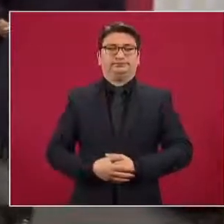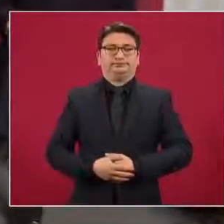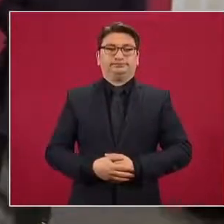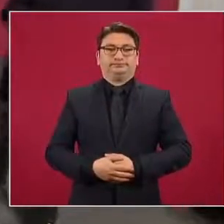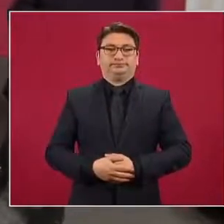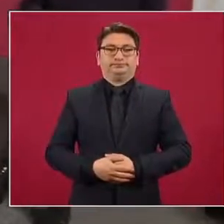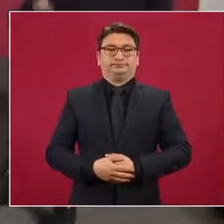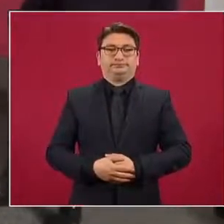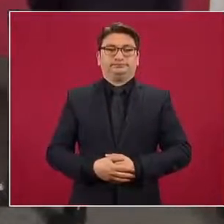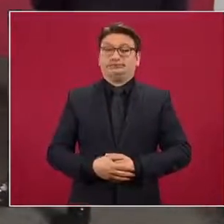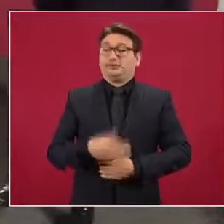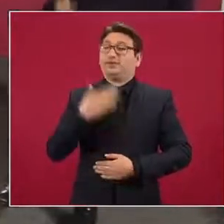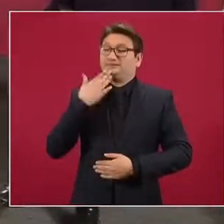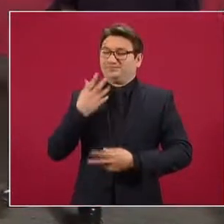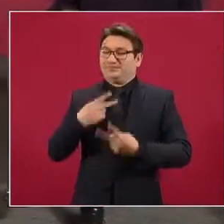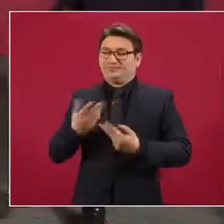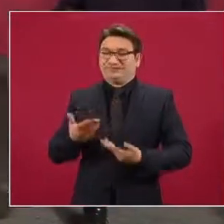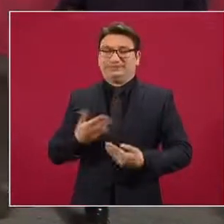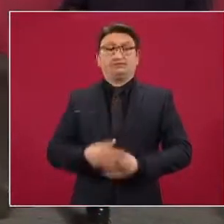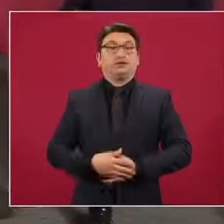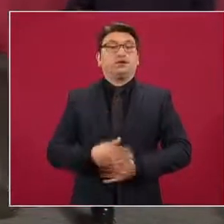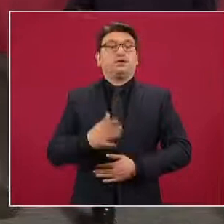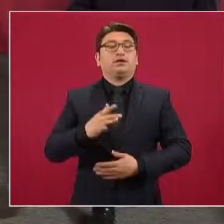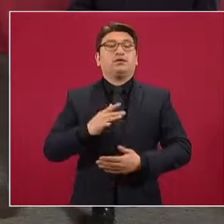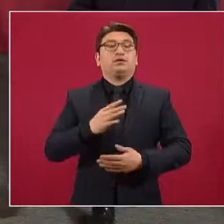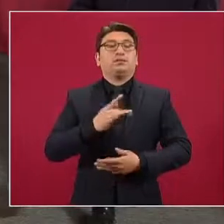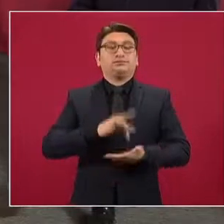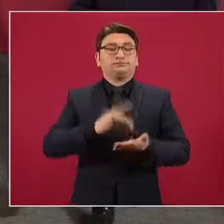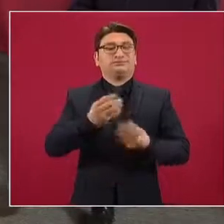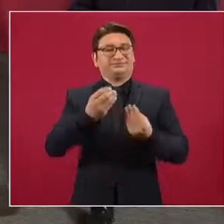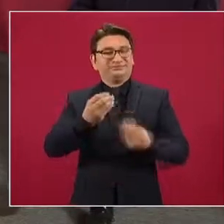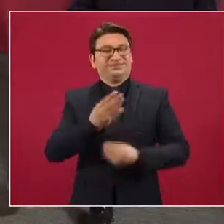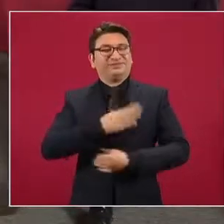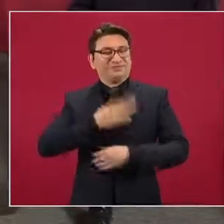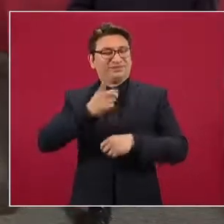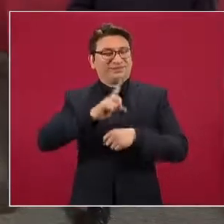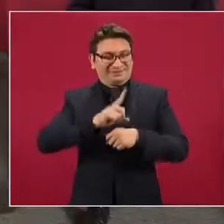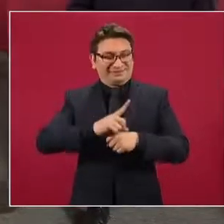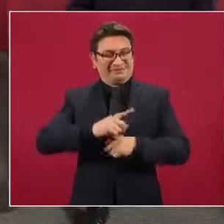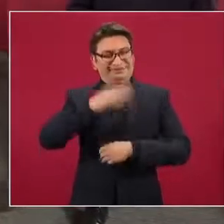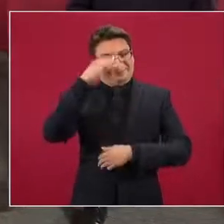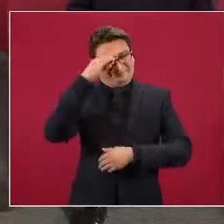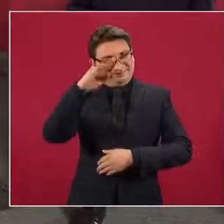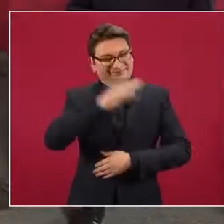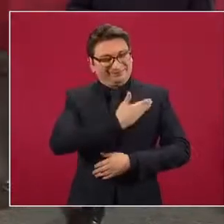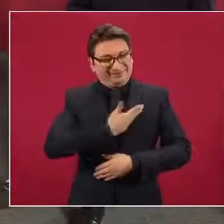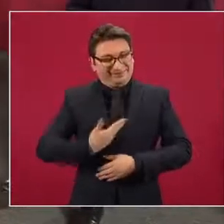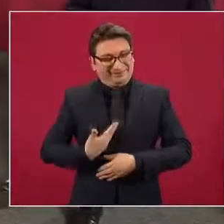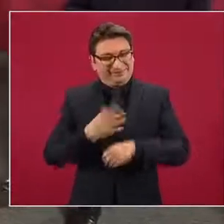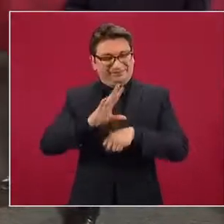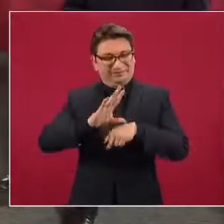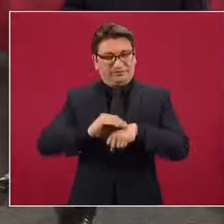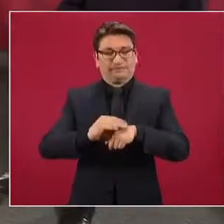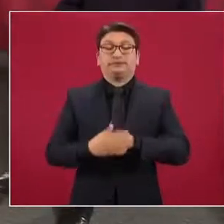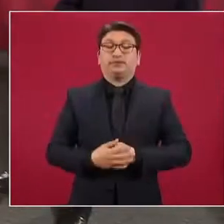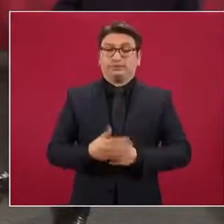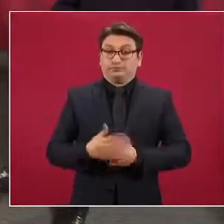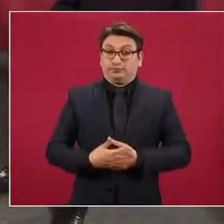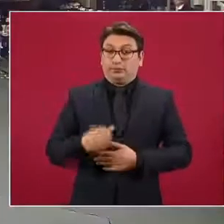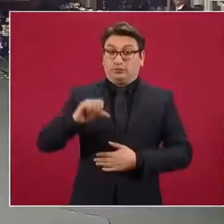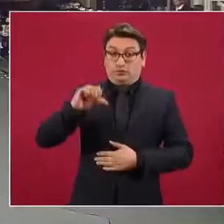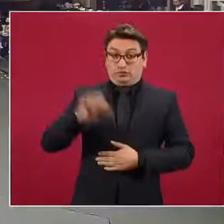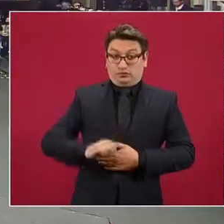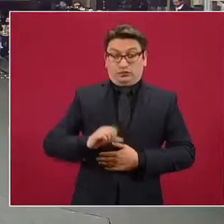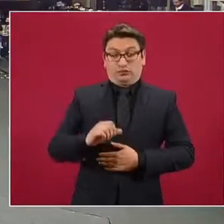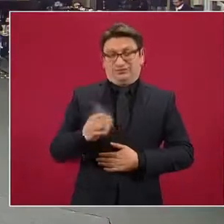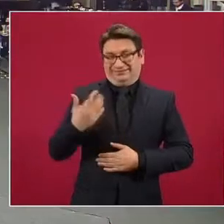y bienvenidos. Muchas gracias. Buenos días, señor presidente. Su permiso. El día de hoy